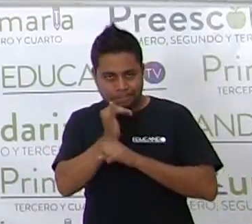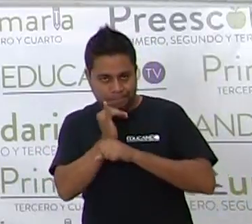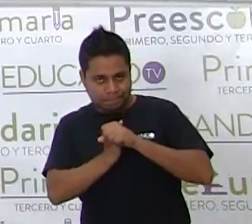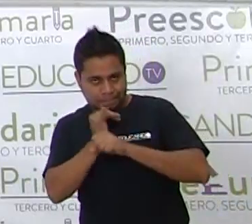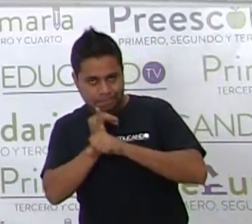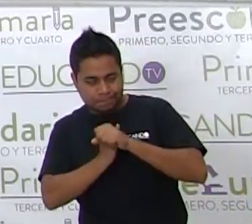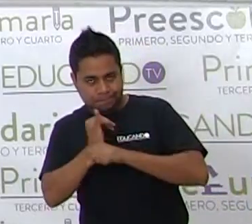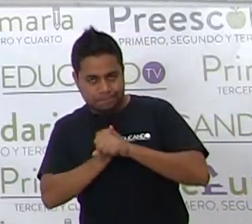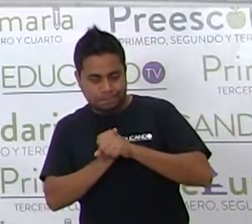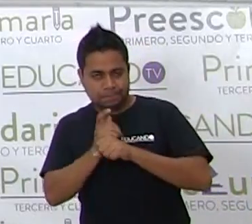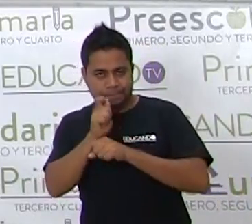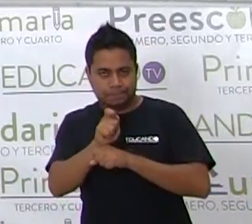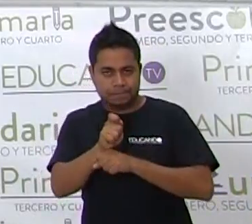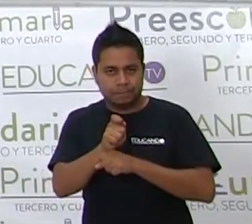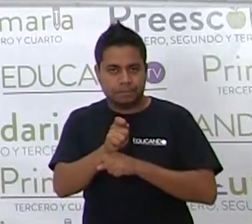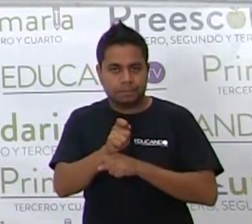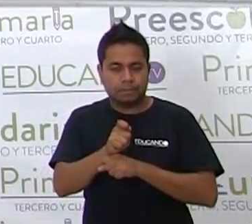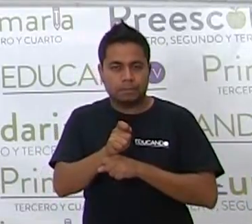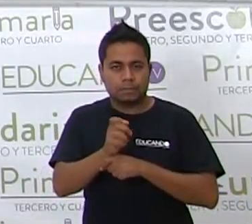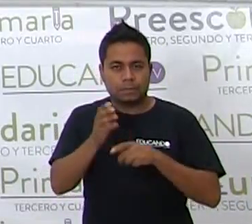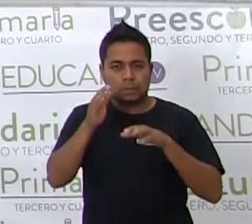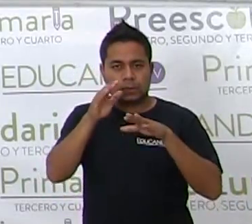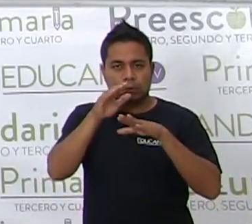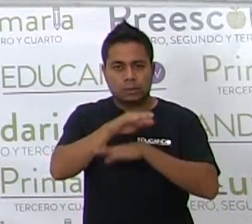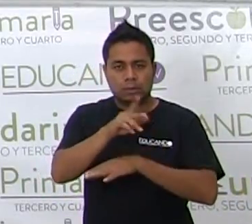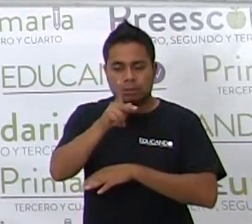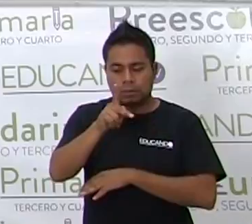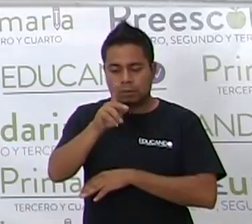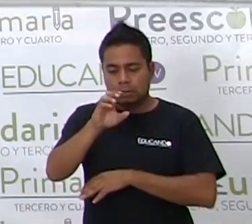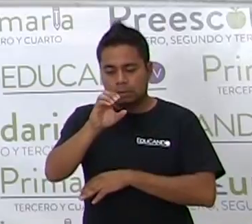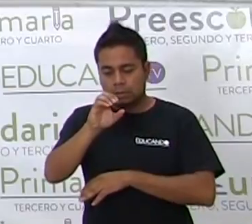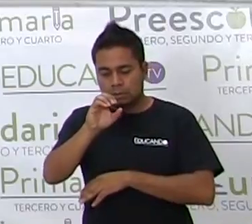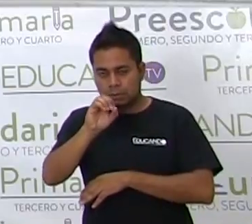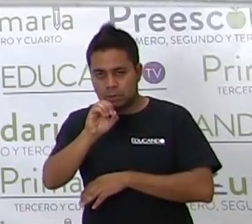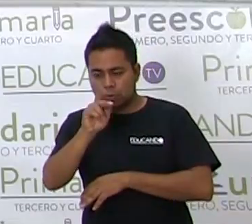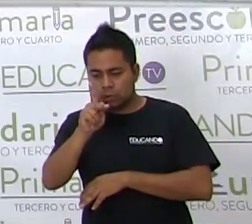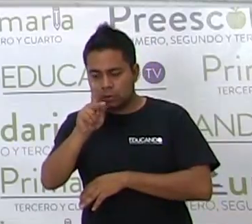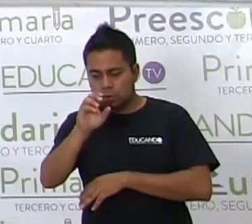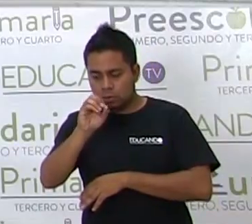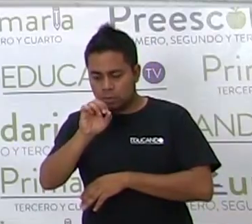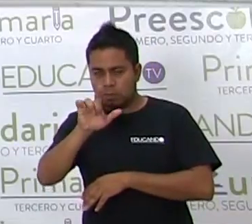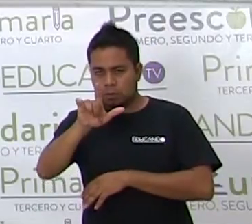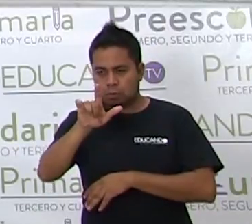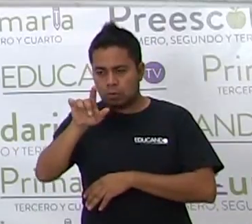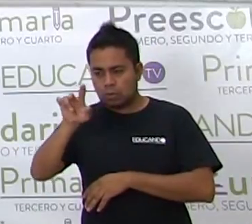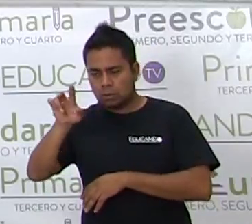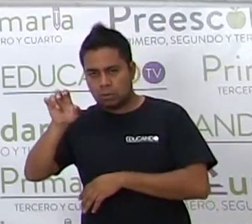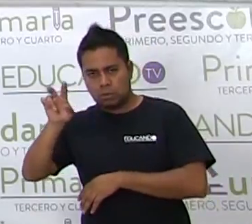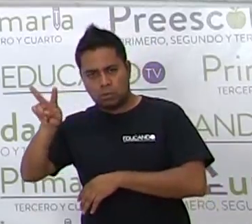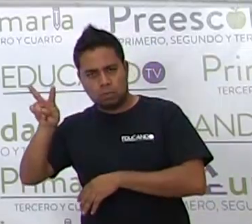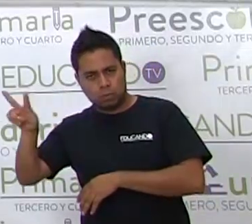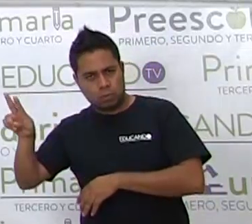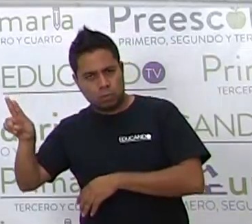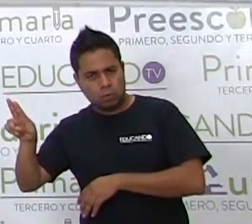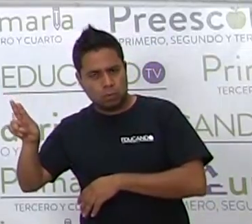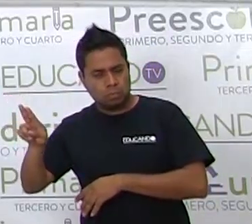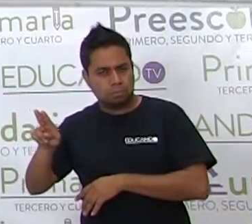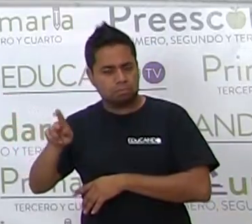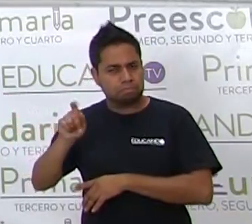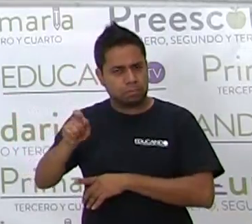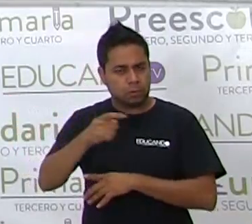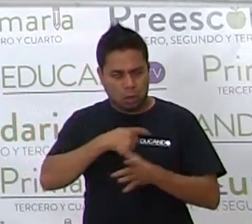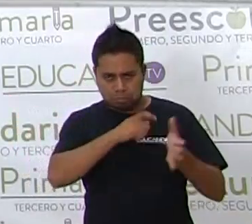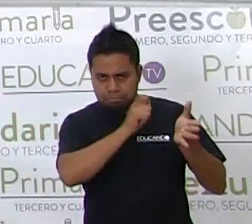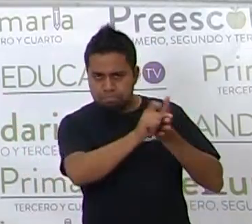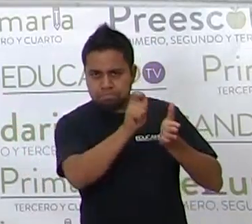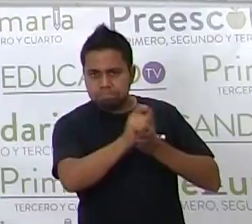investigar sobre el Popol Vuh. ¿Conoces el Popol Vuh? ¿Has escuchado hablar de él? El Popol Vuh, lo voy a